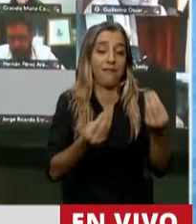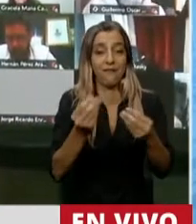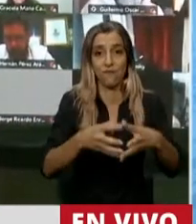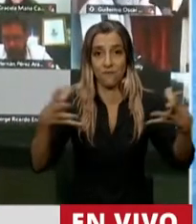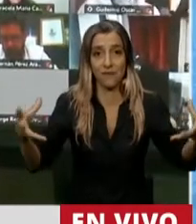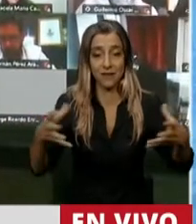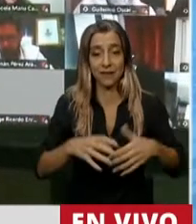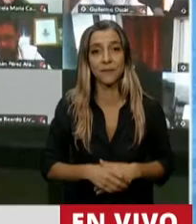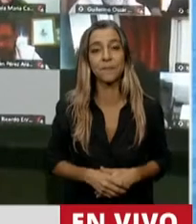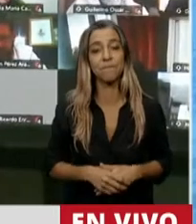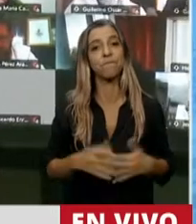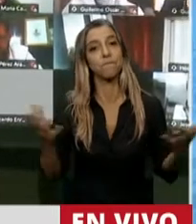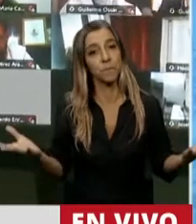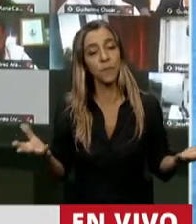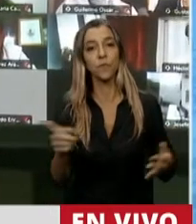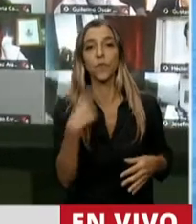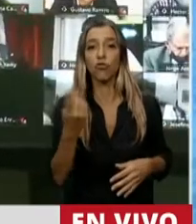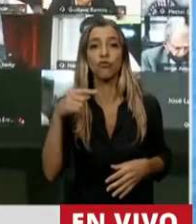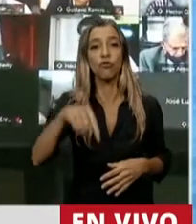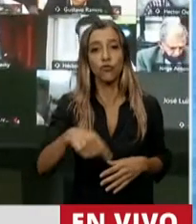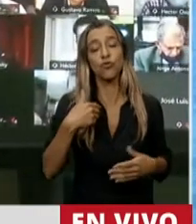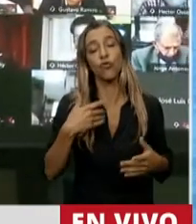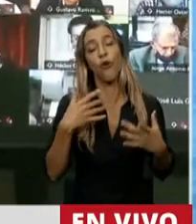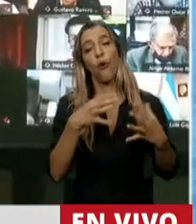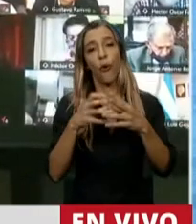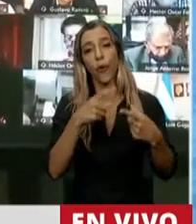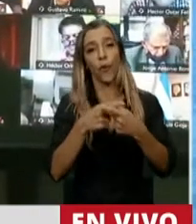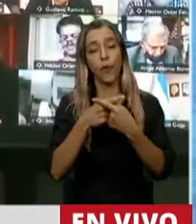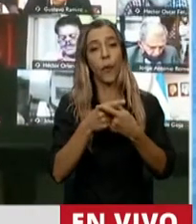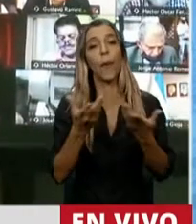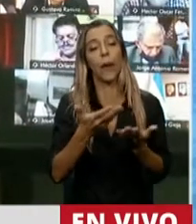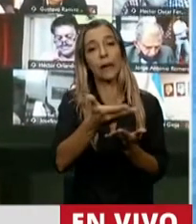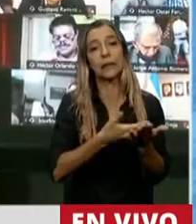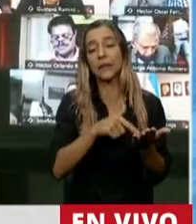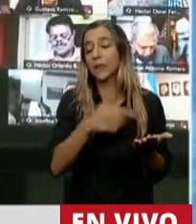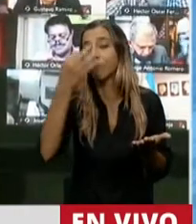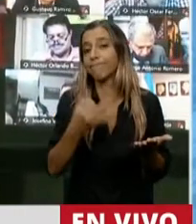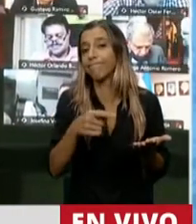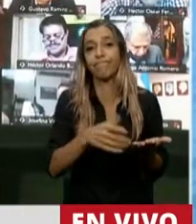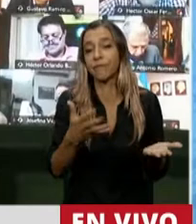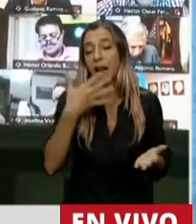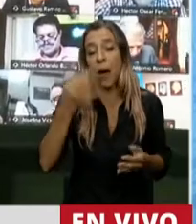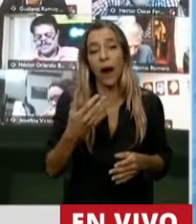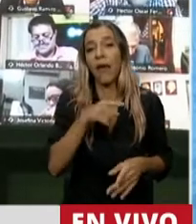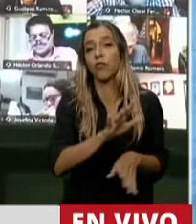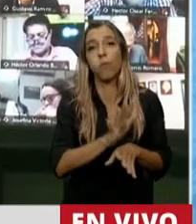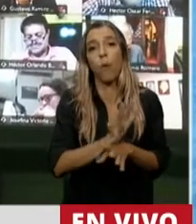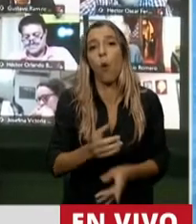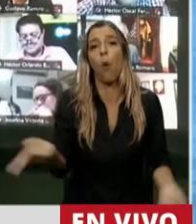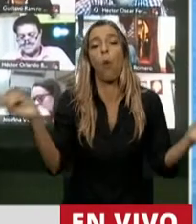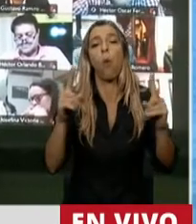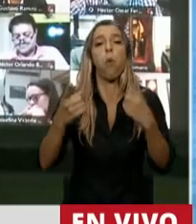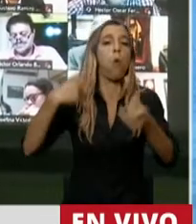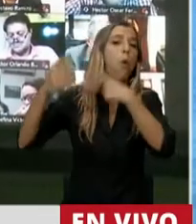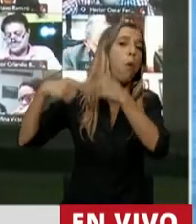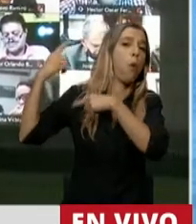sin embargo, estamos discutiendo una matriz fiscal que hoy es esencialmente distorsiva, centralista, regresiva, con